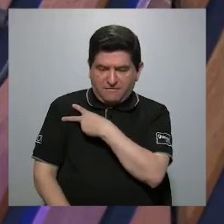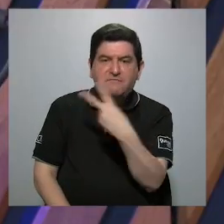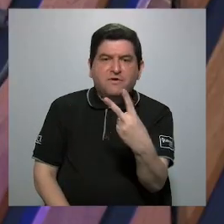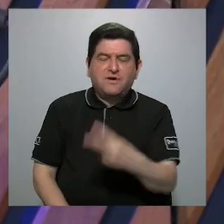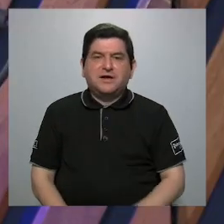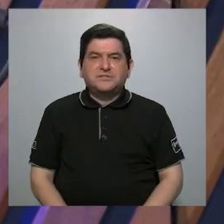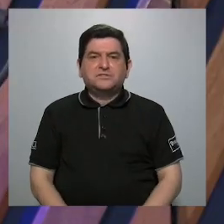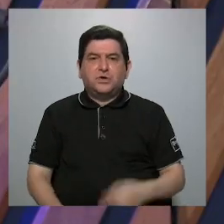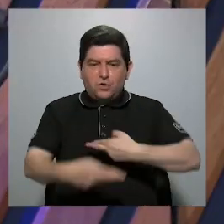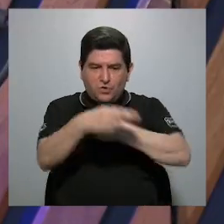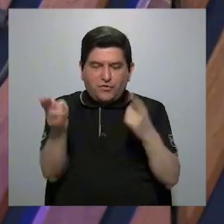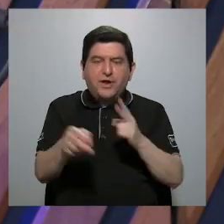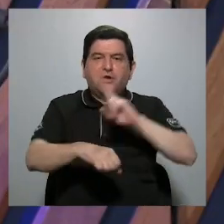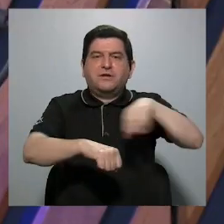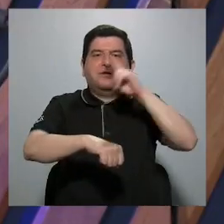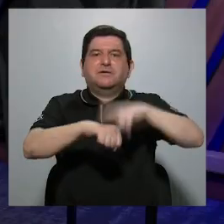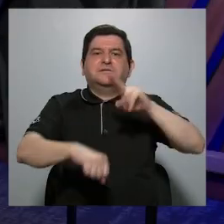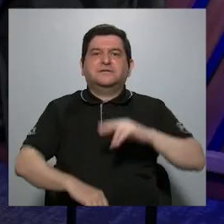vocación regional, nacional.